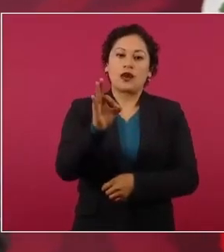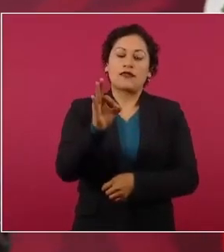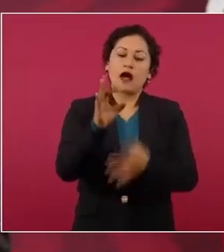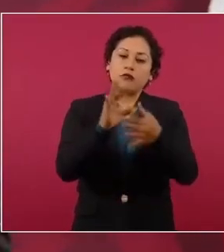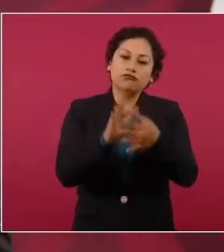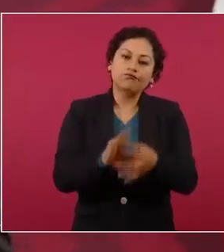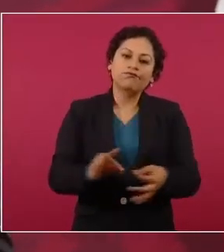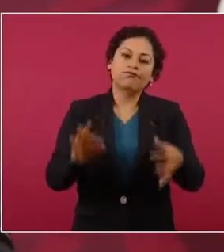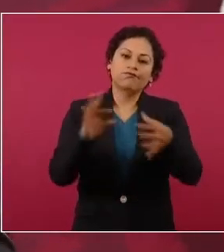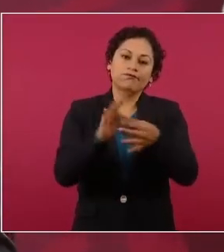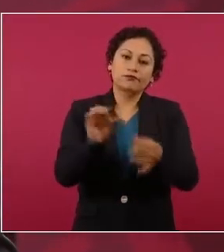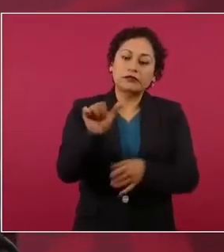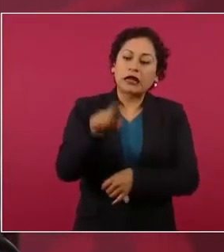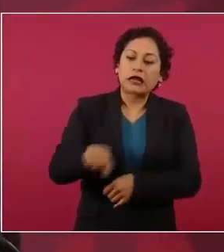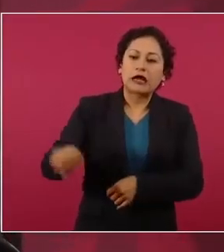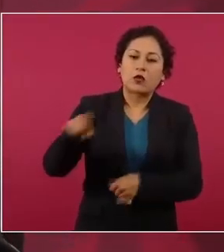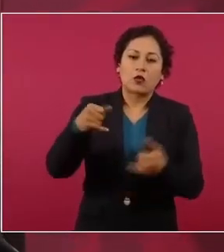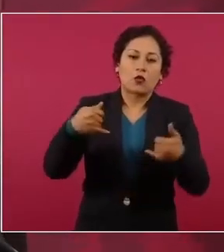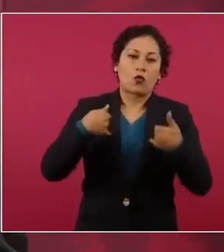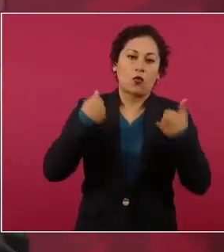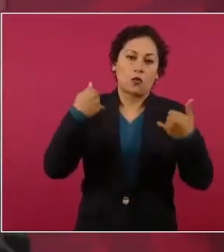a los jóvenes